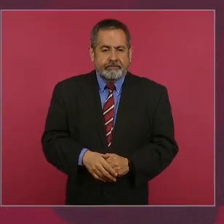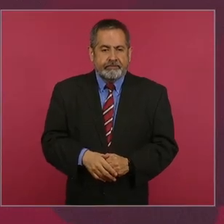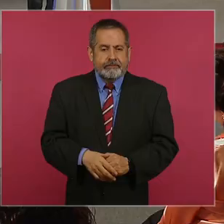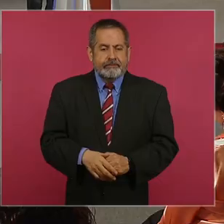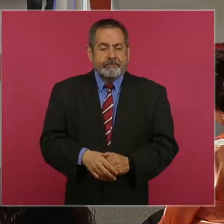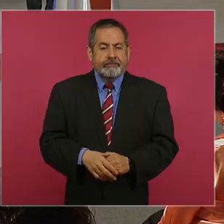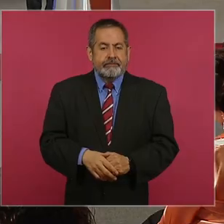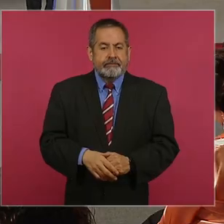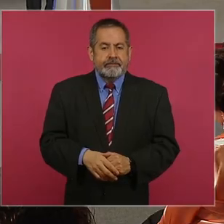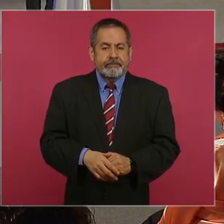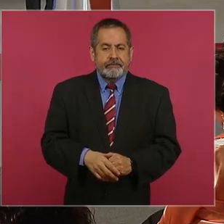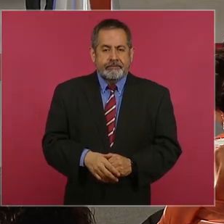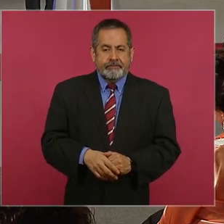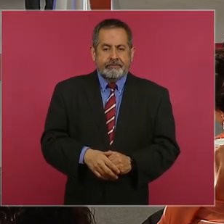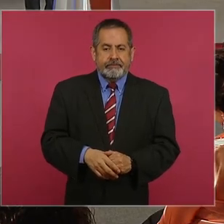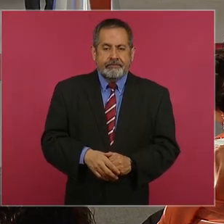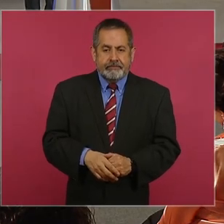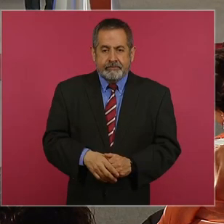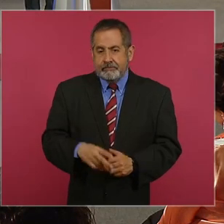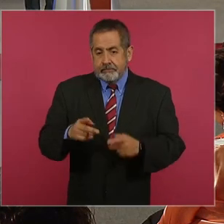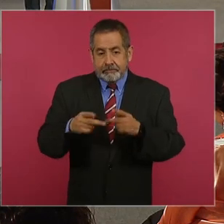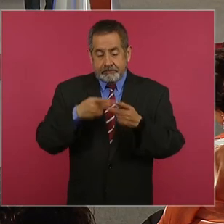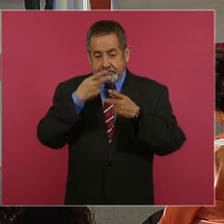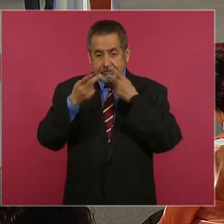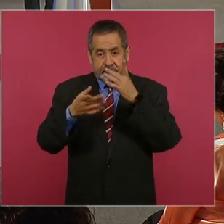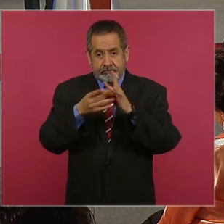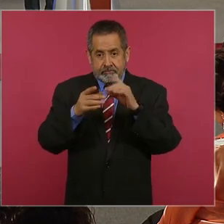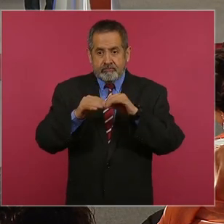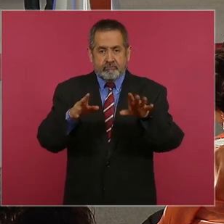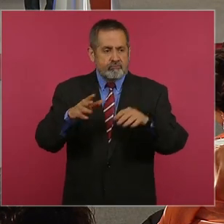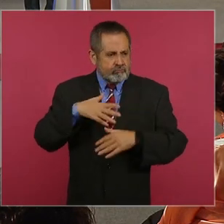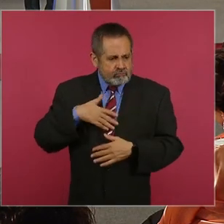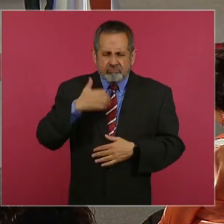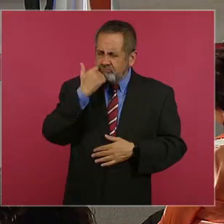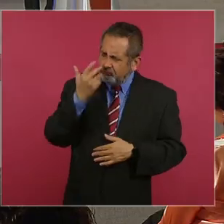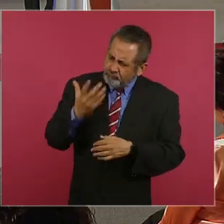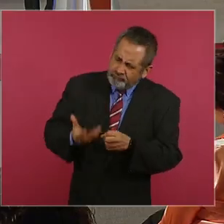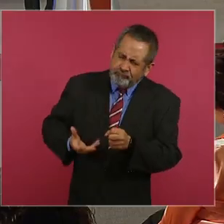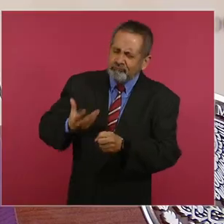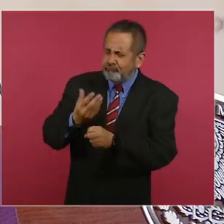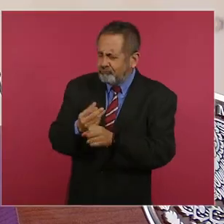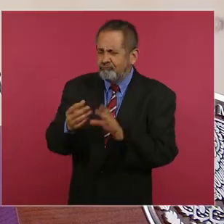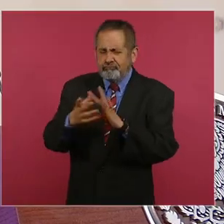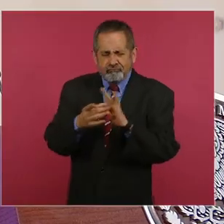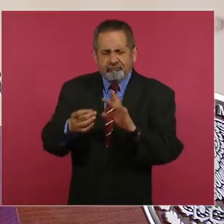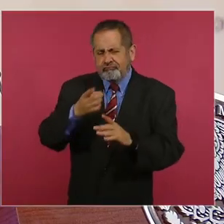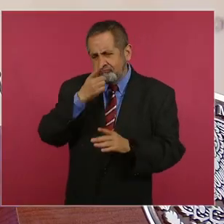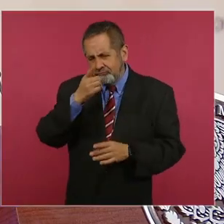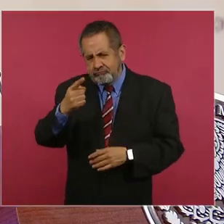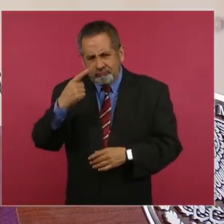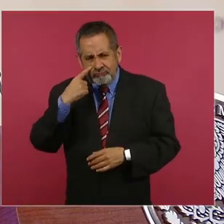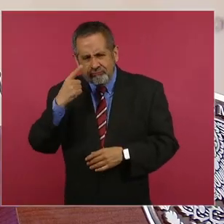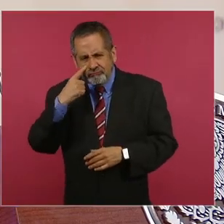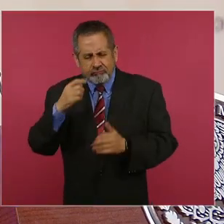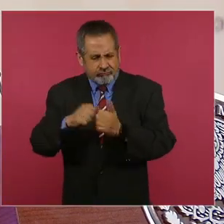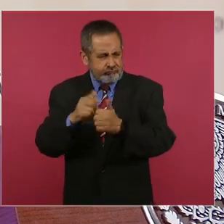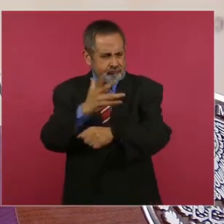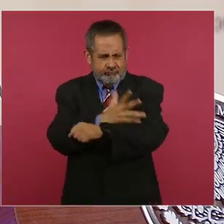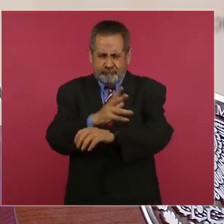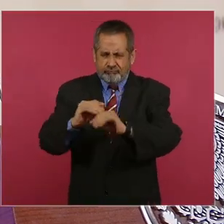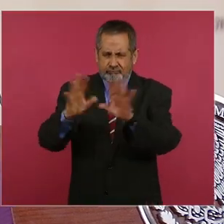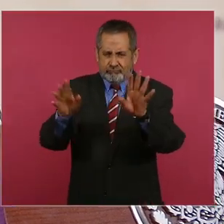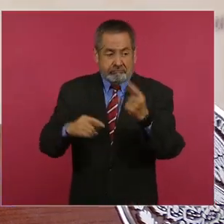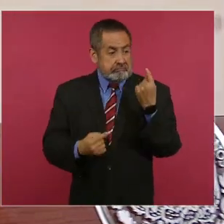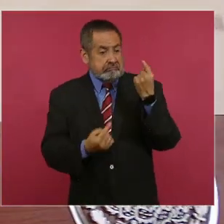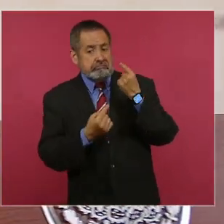Es que luego digo aquí cosas, yo trato de actuar con transparencia, porque